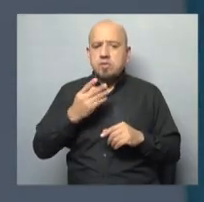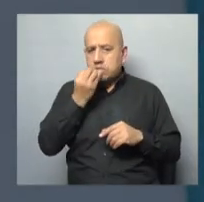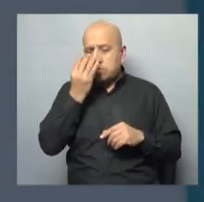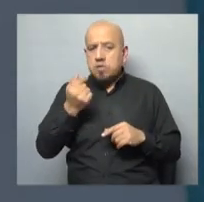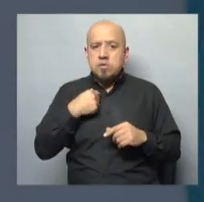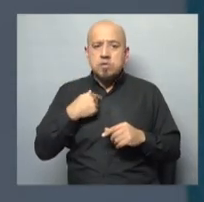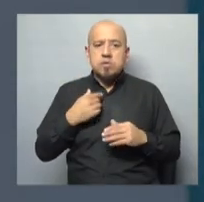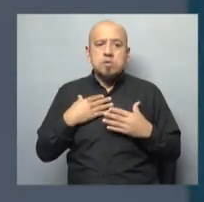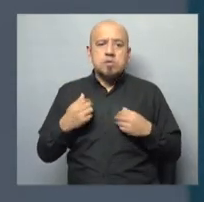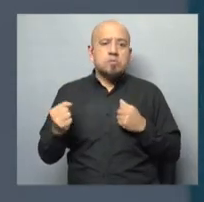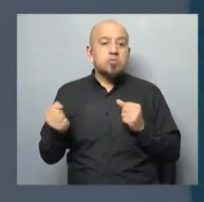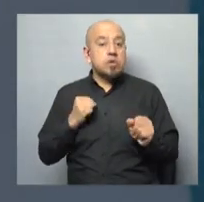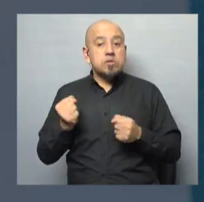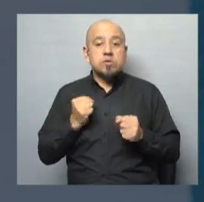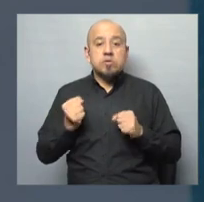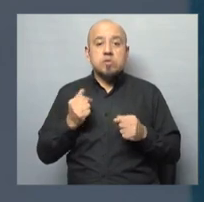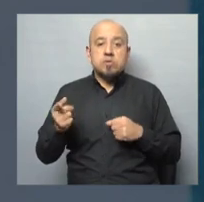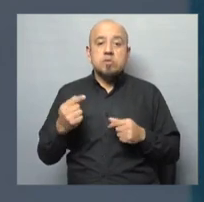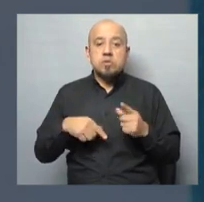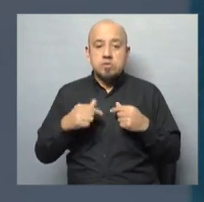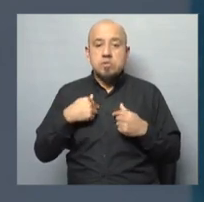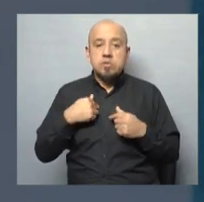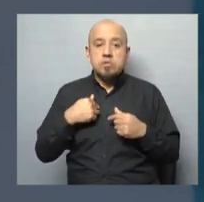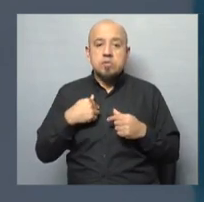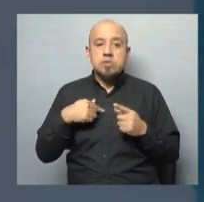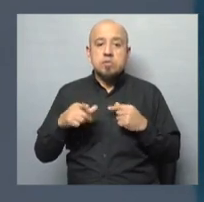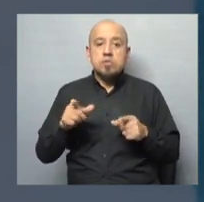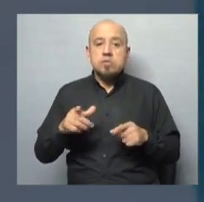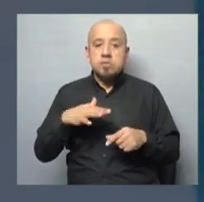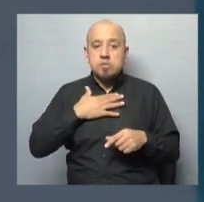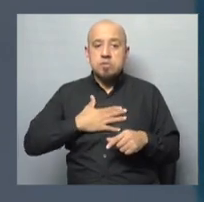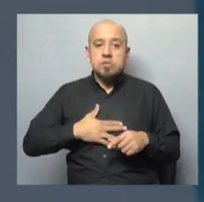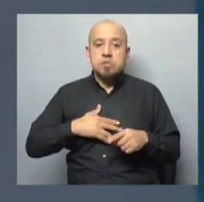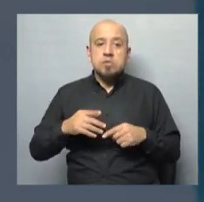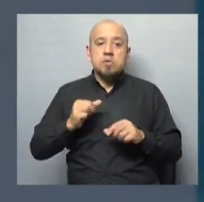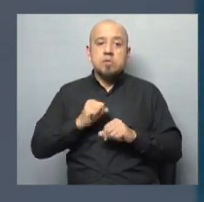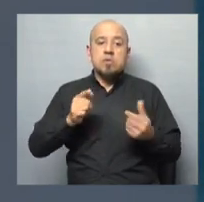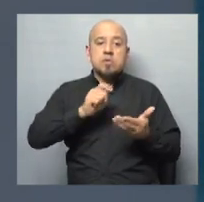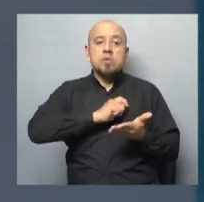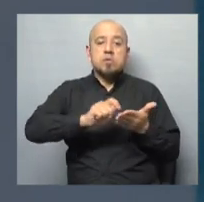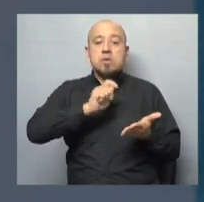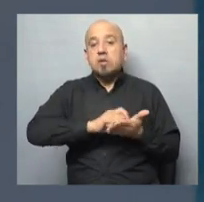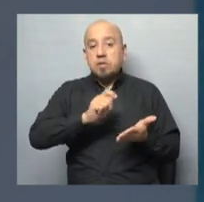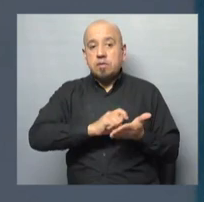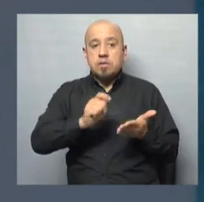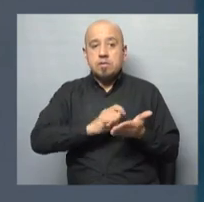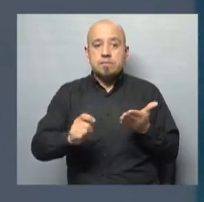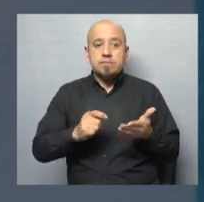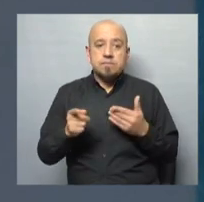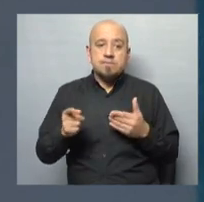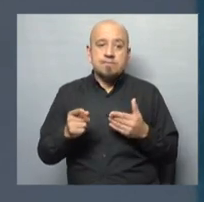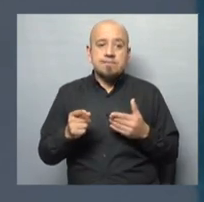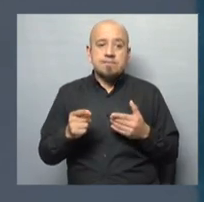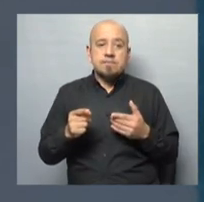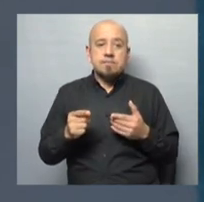ansiosa y me hace bien me tranquiliza y me permite escribir que nada